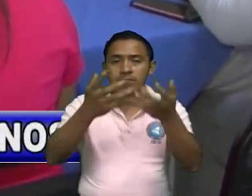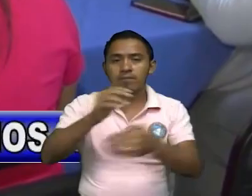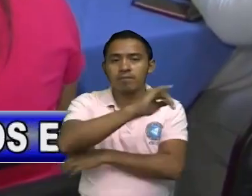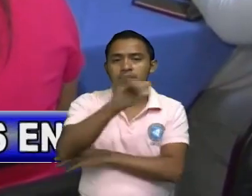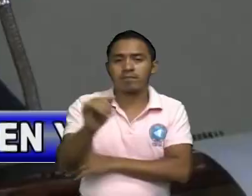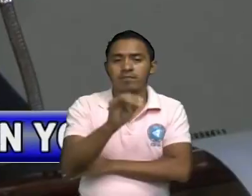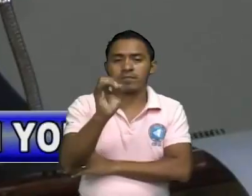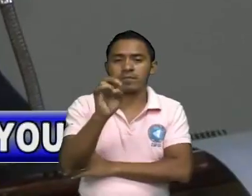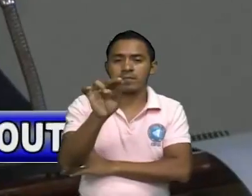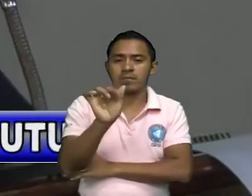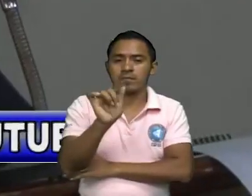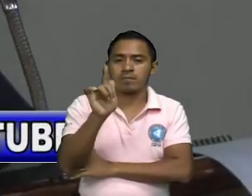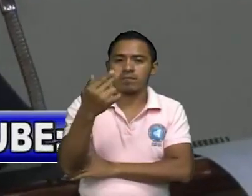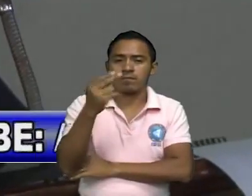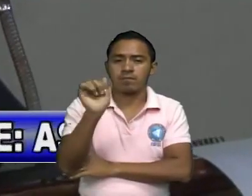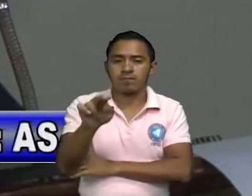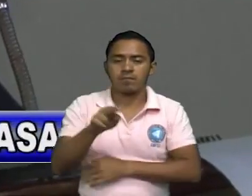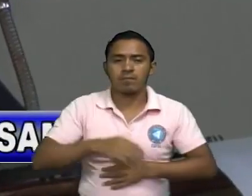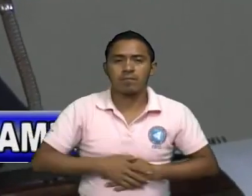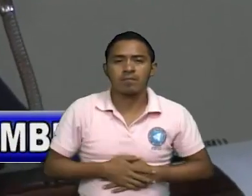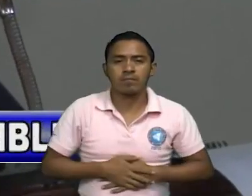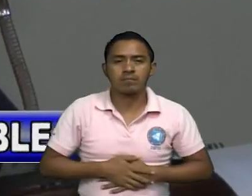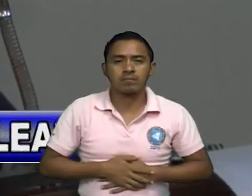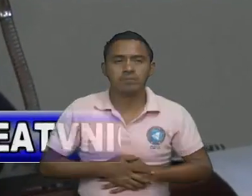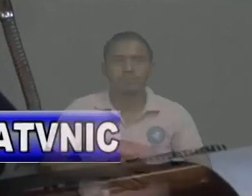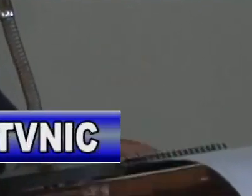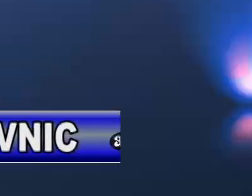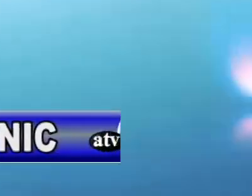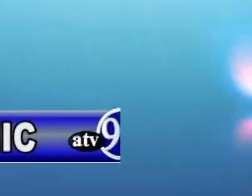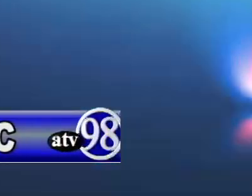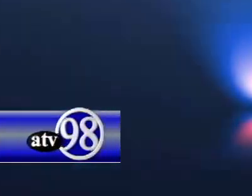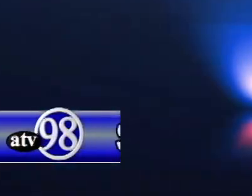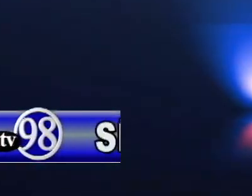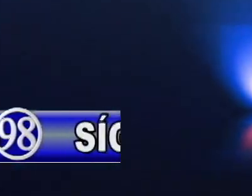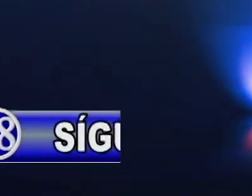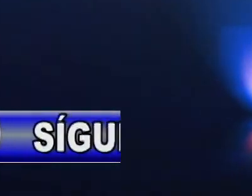Castro, informó para el canal parlamentario Jonathan Castro.